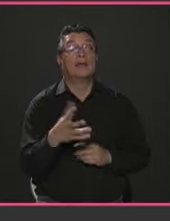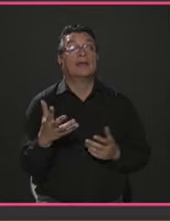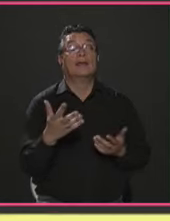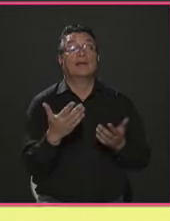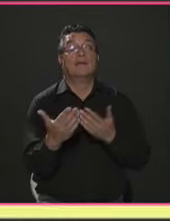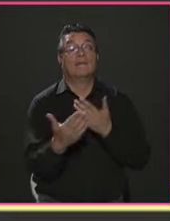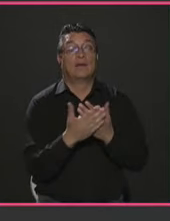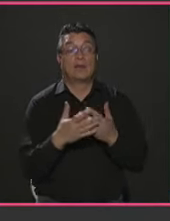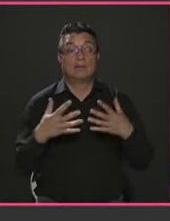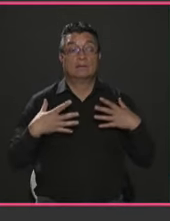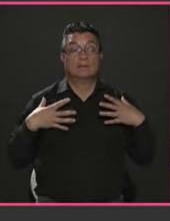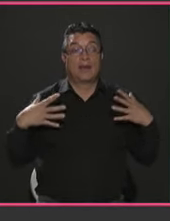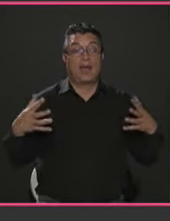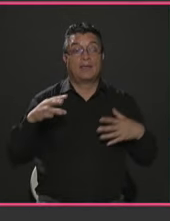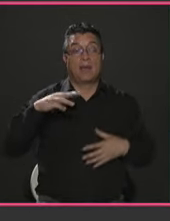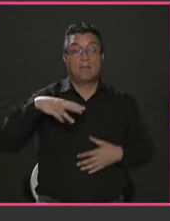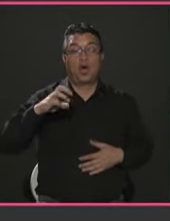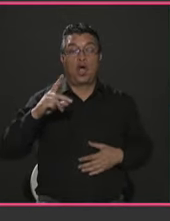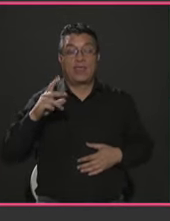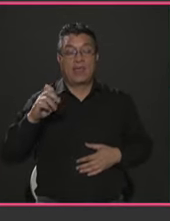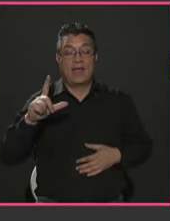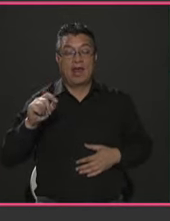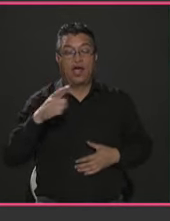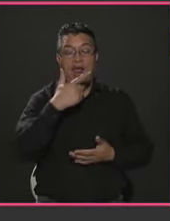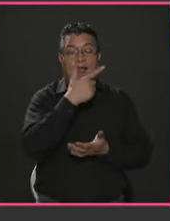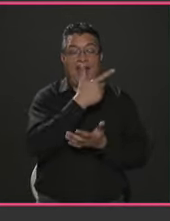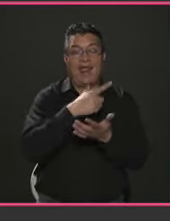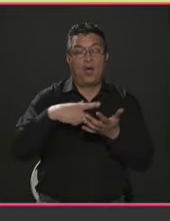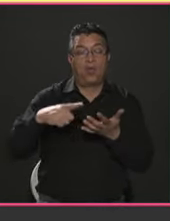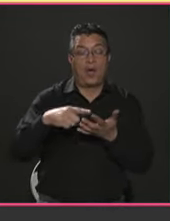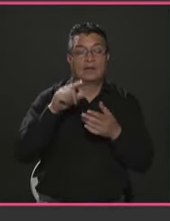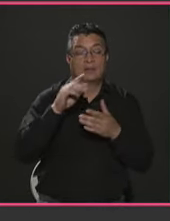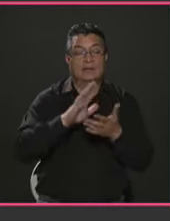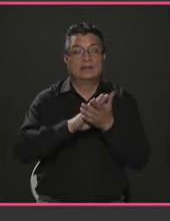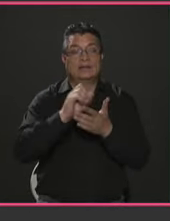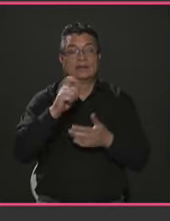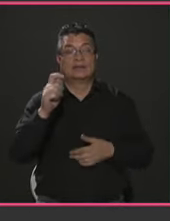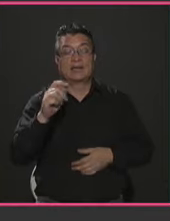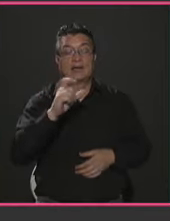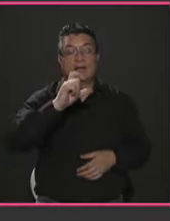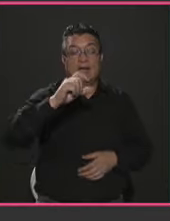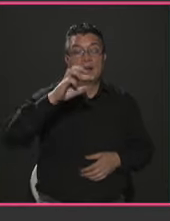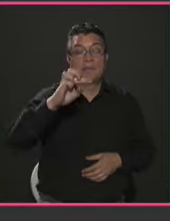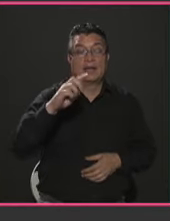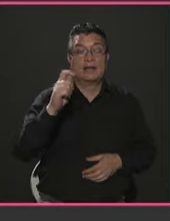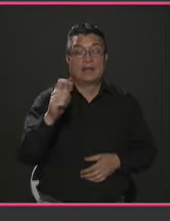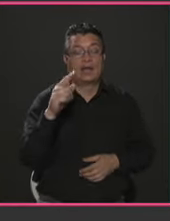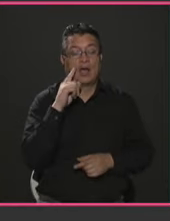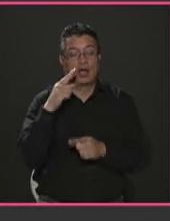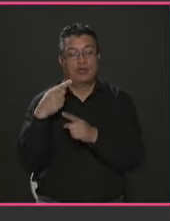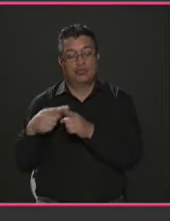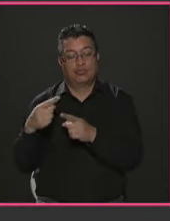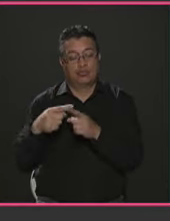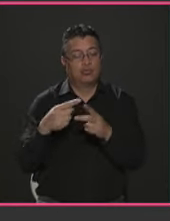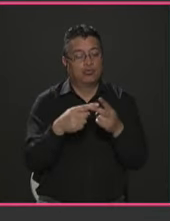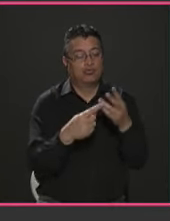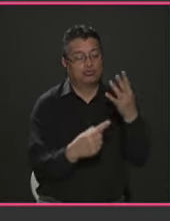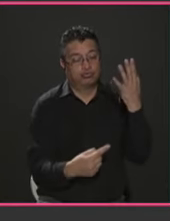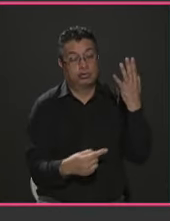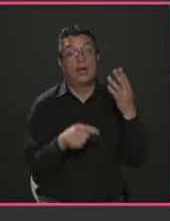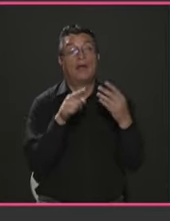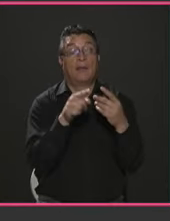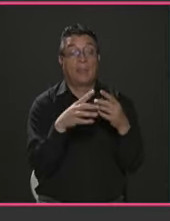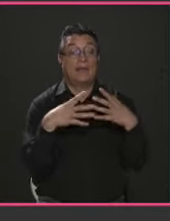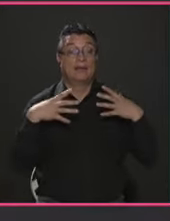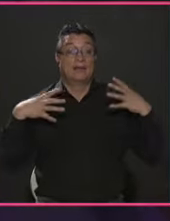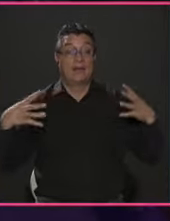estos grandes modelos de lenguaje que han hecho posi estas aplicaciones como chat gpt que ustedes usan a cada rato bar y muchas otras básicamente en los